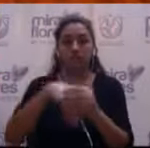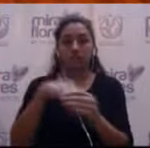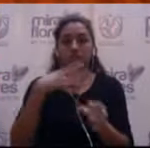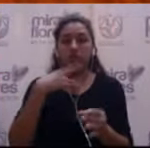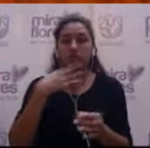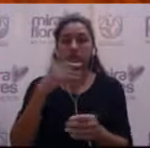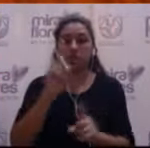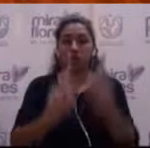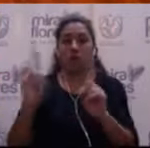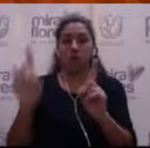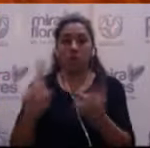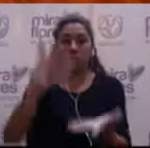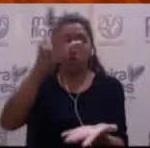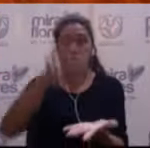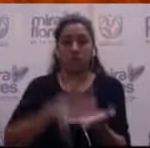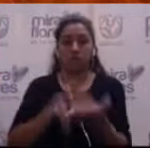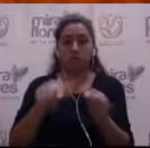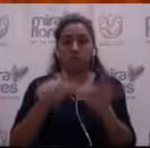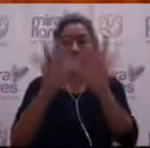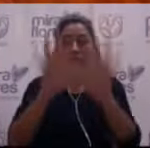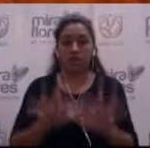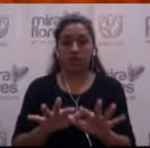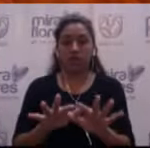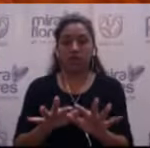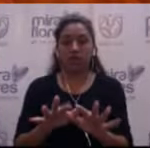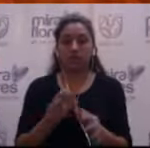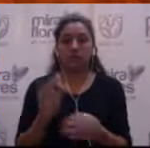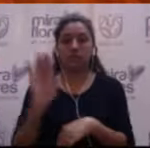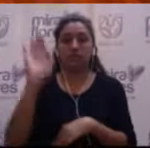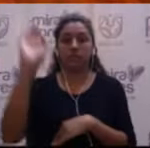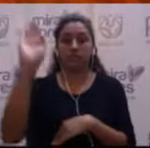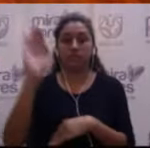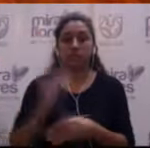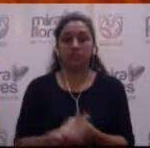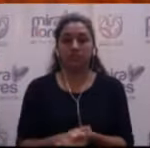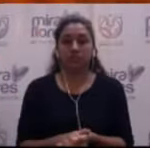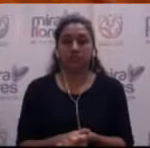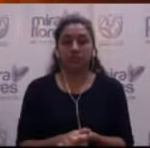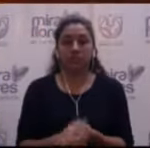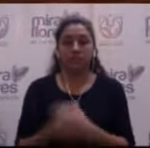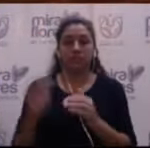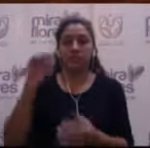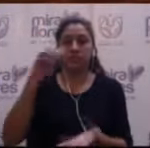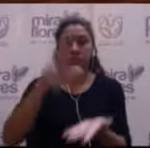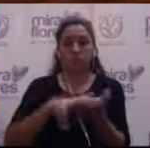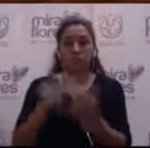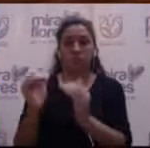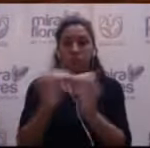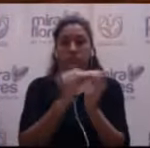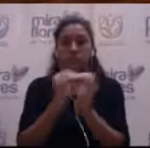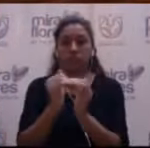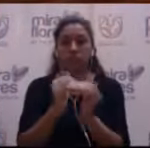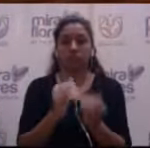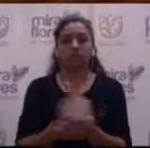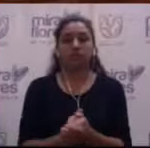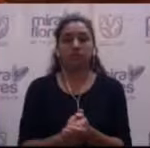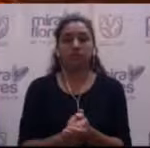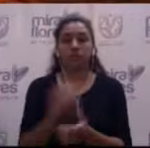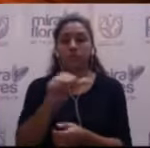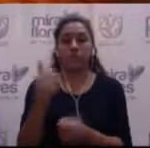Consejo que estén a favor de aprobar esta modificación, sírvanse a expresarlo en señal de conformidad. Se aprueba por unanimidad de votos. Muchas gracias. Siguiente punto, por